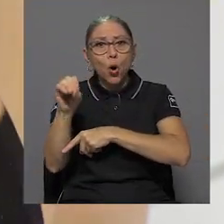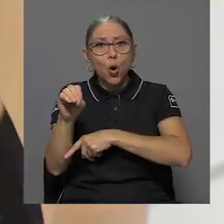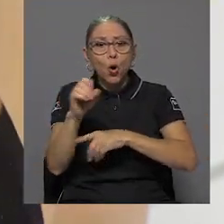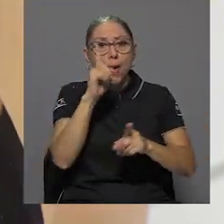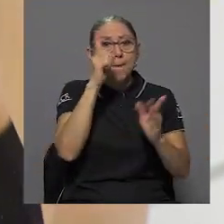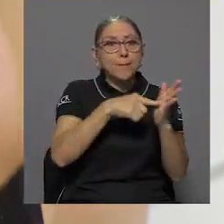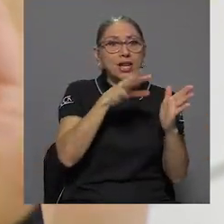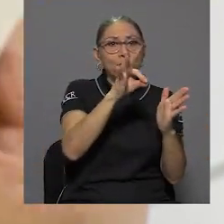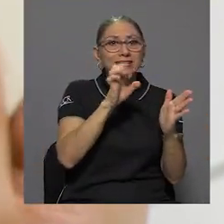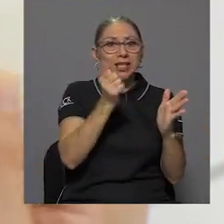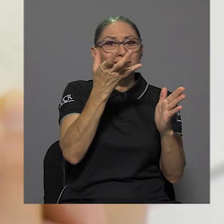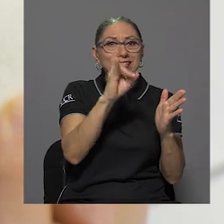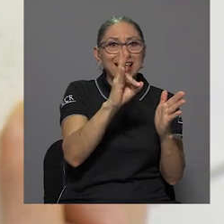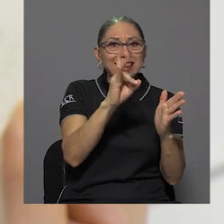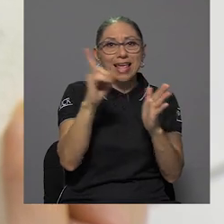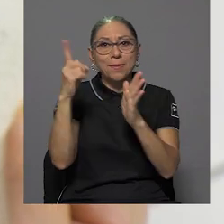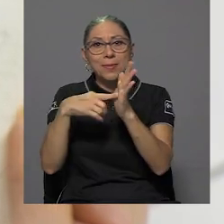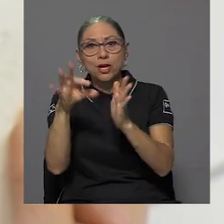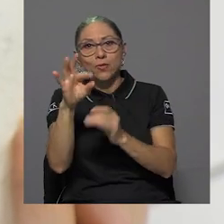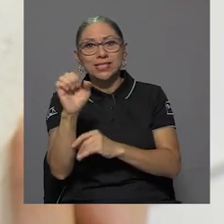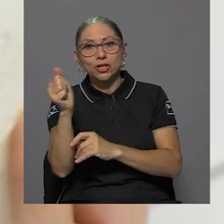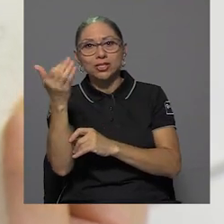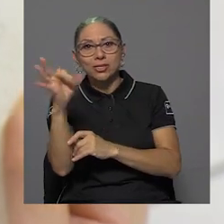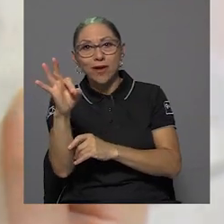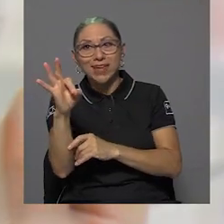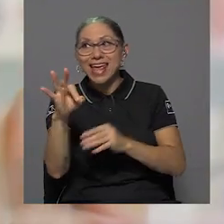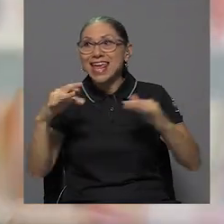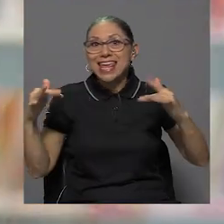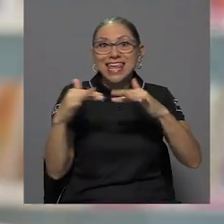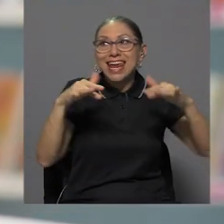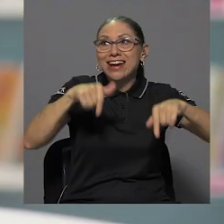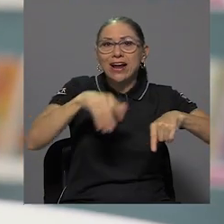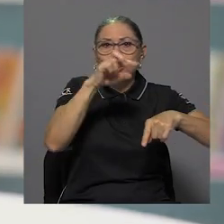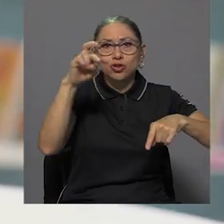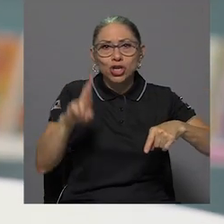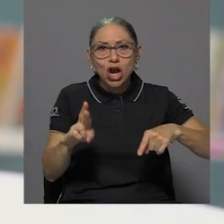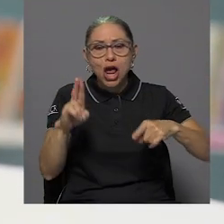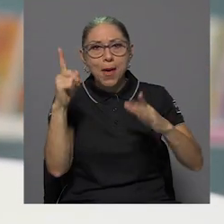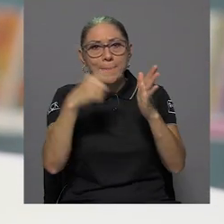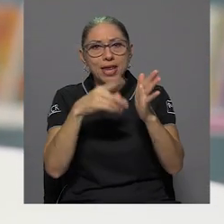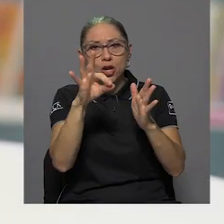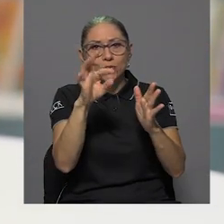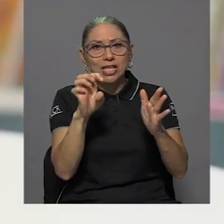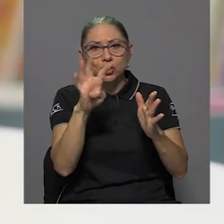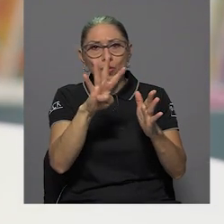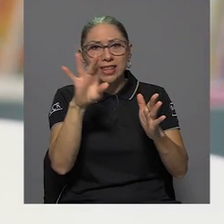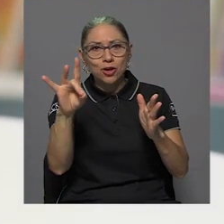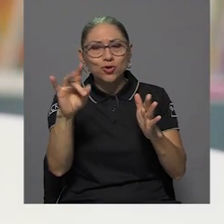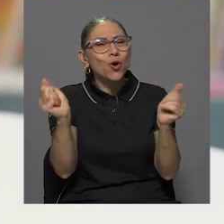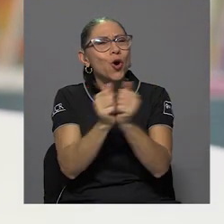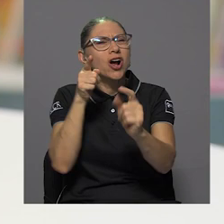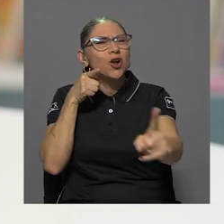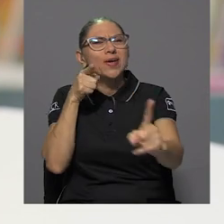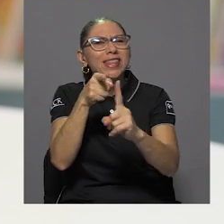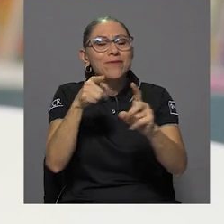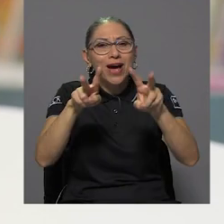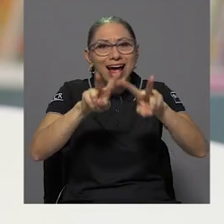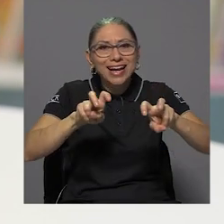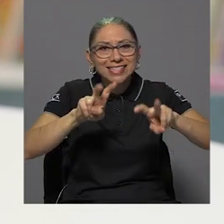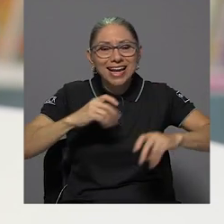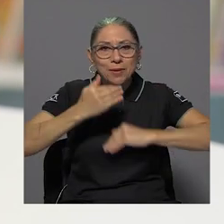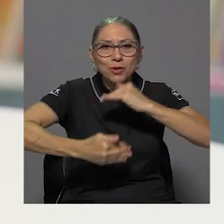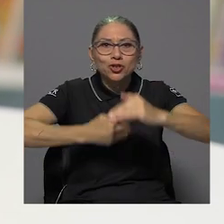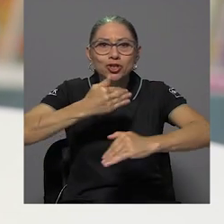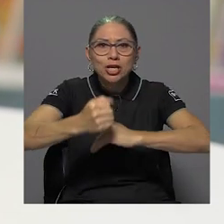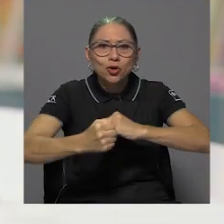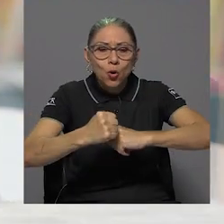1917-1919, y la Guerra Civil, 1948, con el objetivo de analizar el proceso constructivo de la identidad